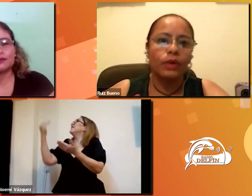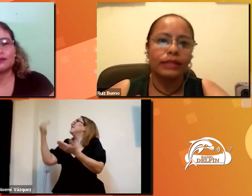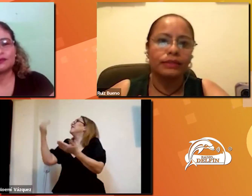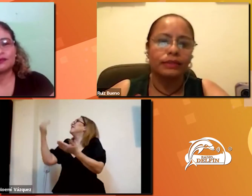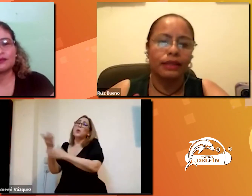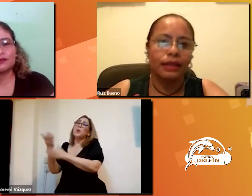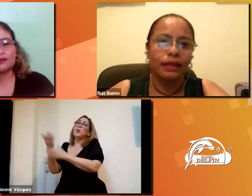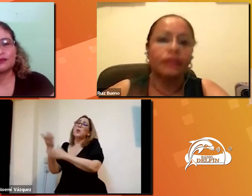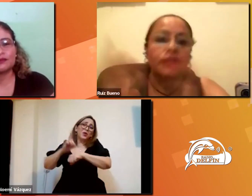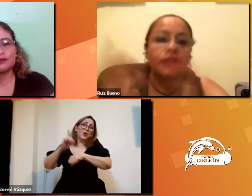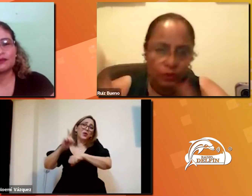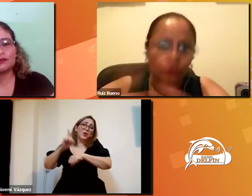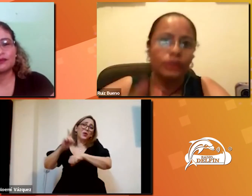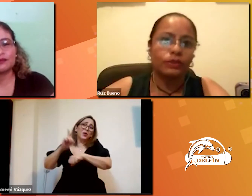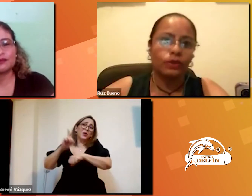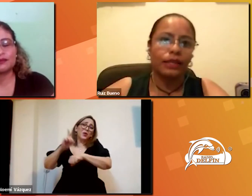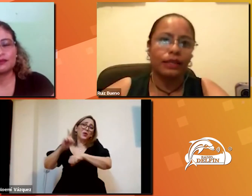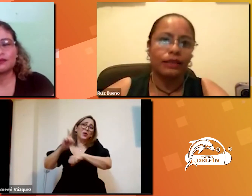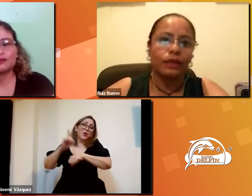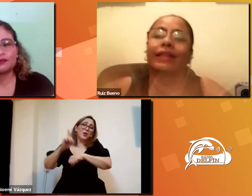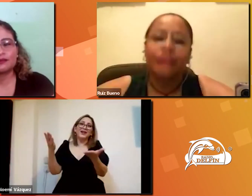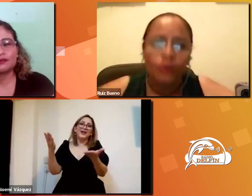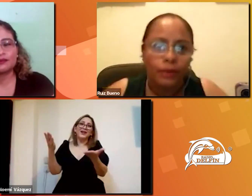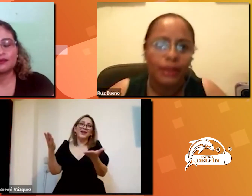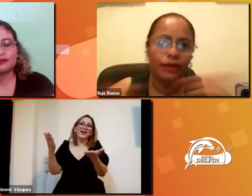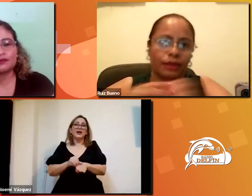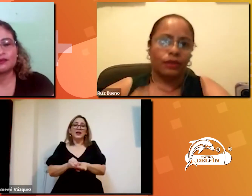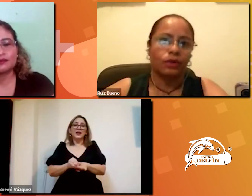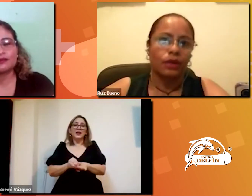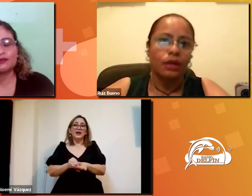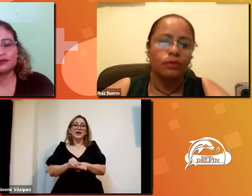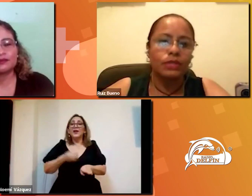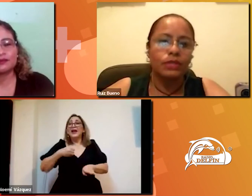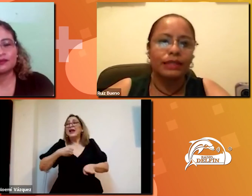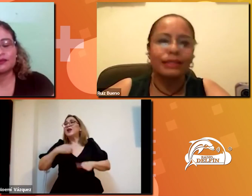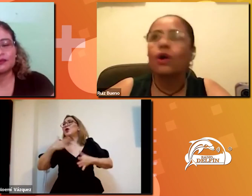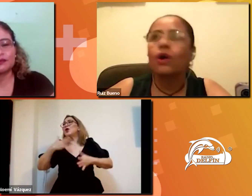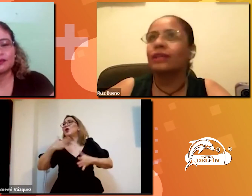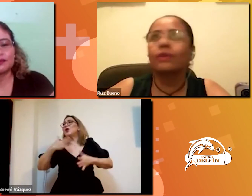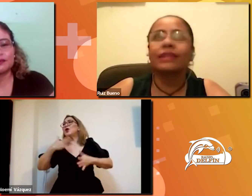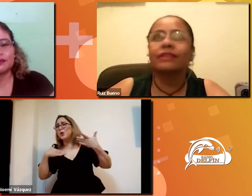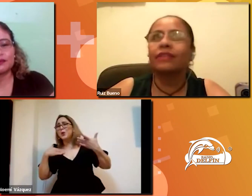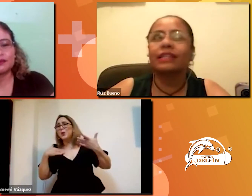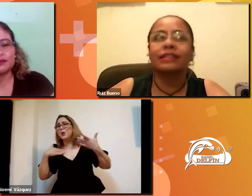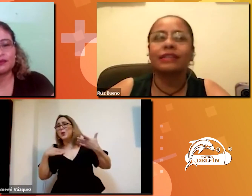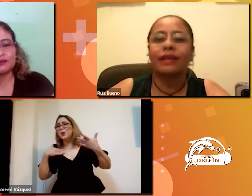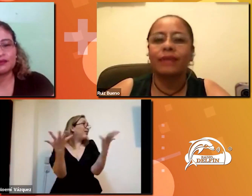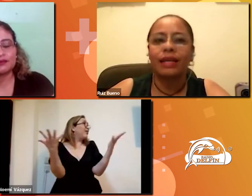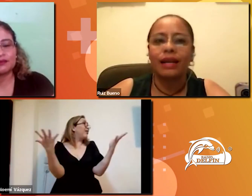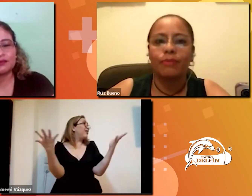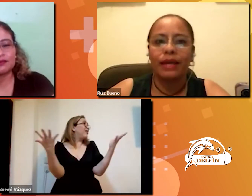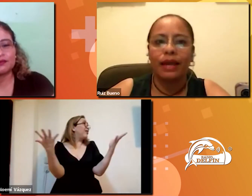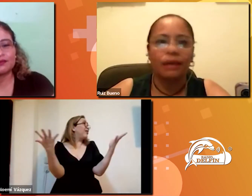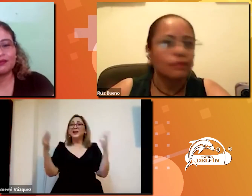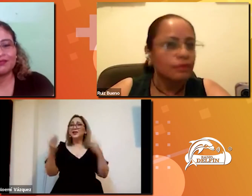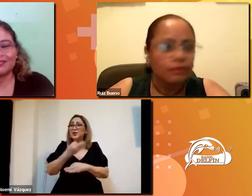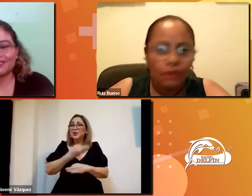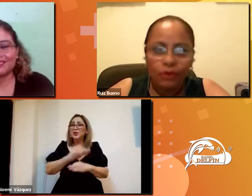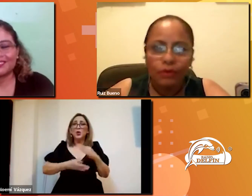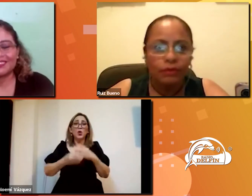cómo disfruto esto de lo que tengo a mi alrededor. Mucha gente dice, no, es que yo voy a ser feliz hasta que vaya a la